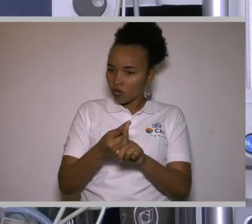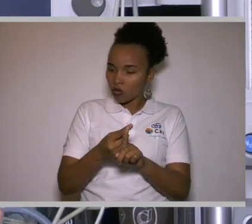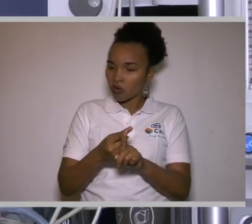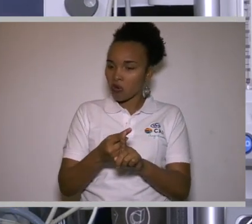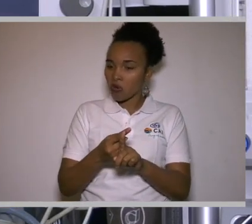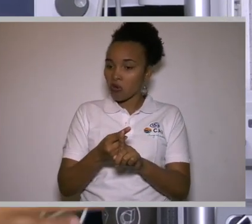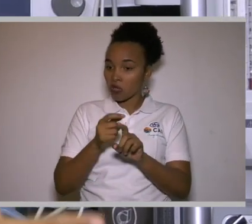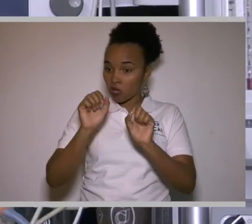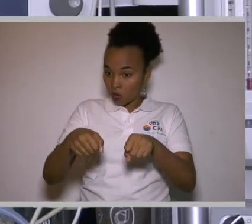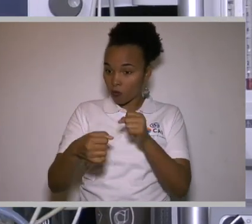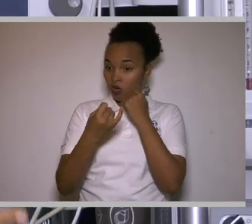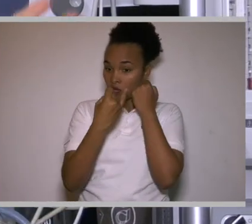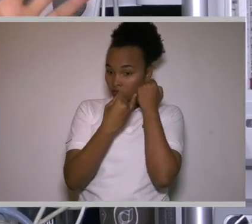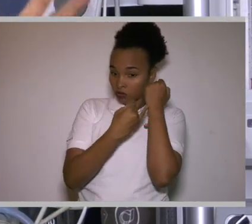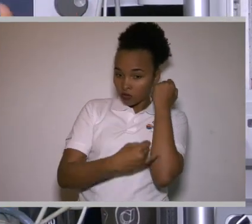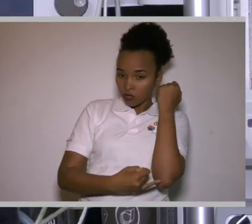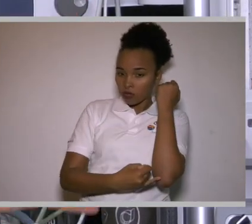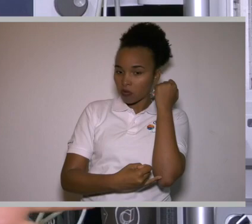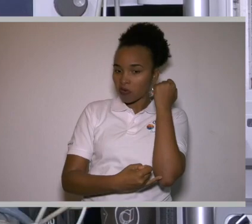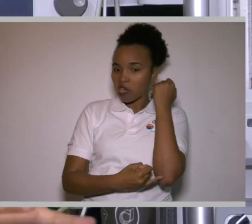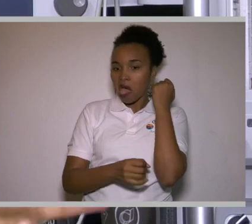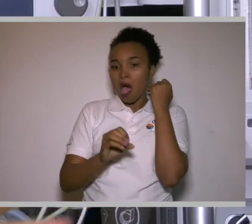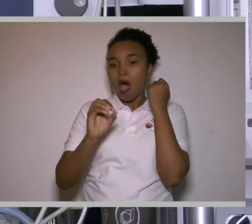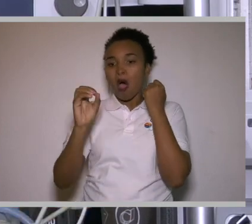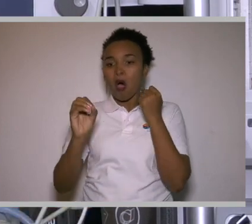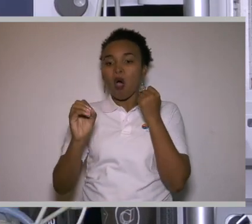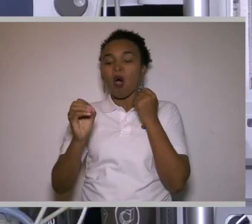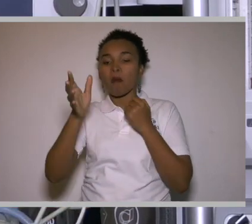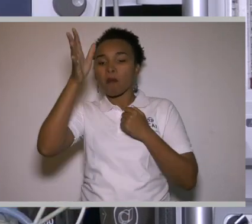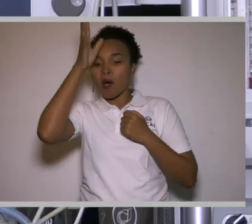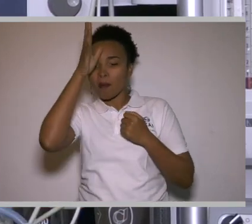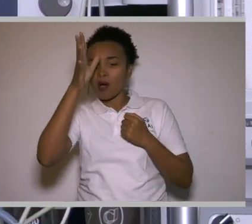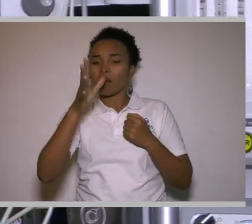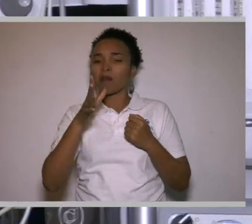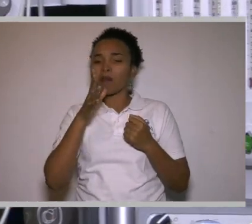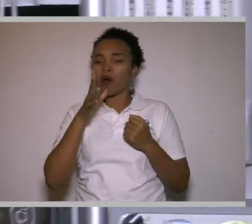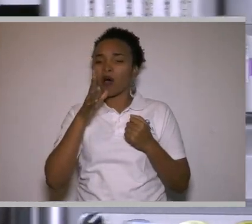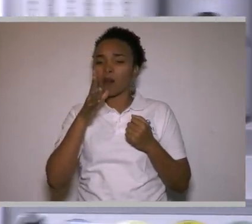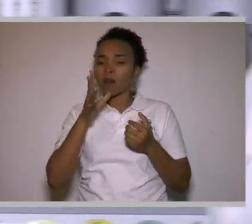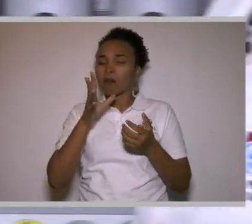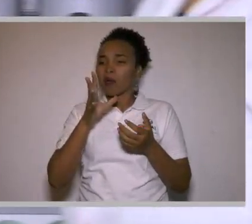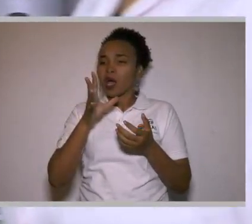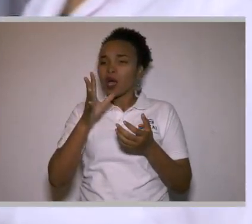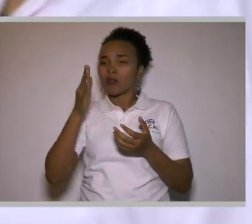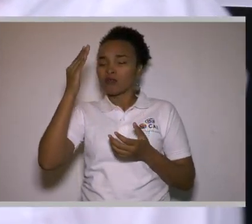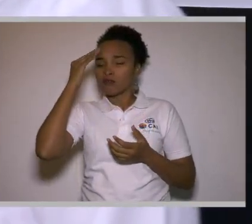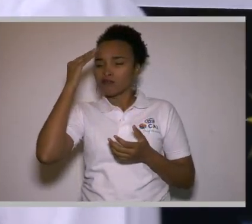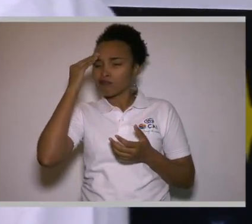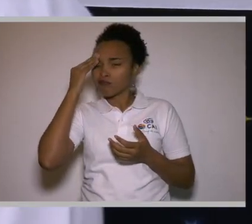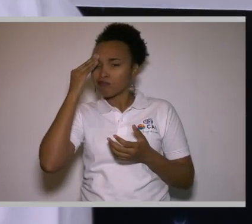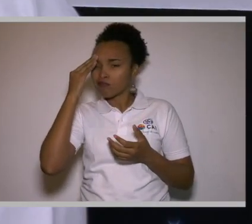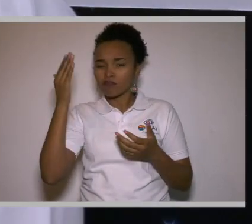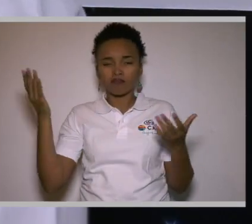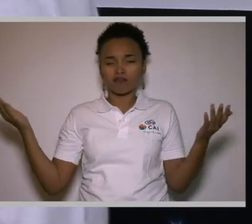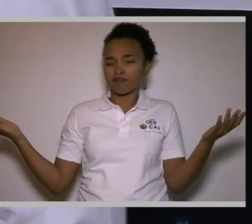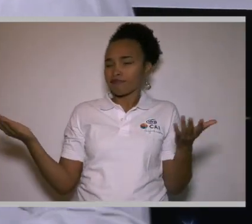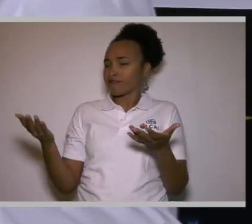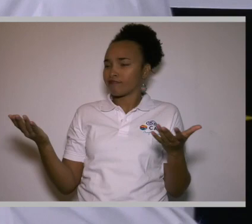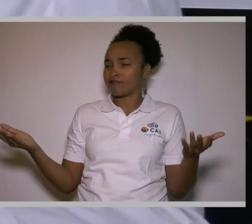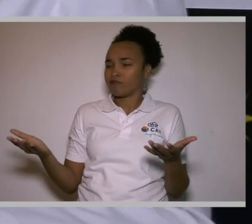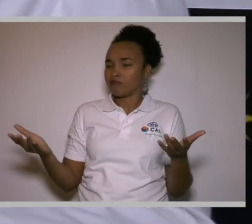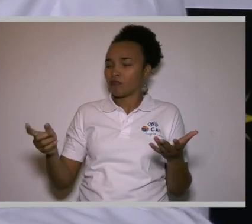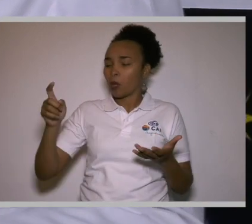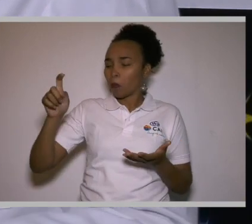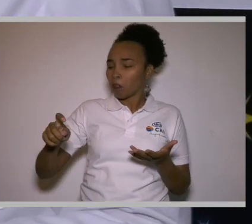el tema de que el niño tomó algo, pero hace tantas horas. ¿Cuál es el tiempo idóneo? Sí, muy importante esto. En la